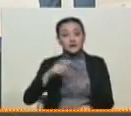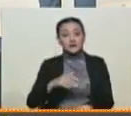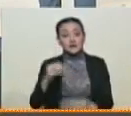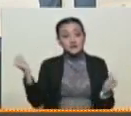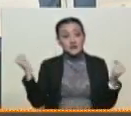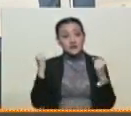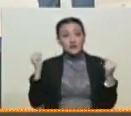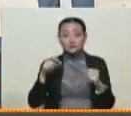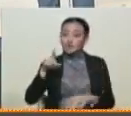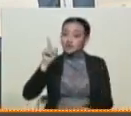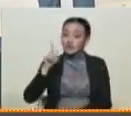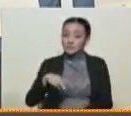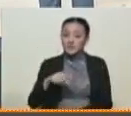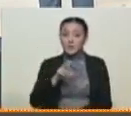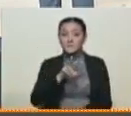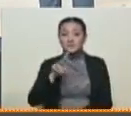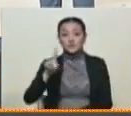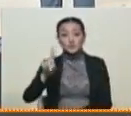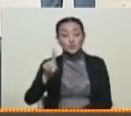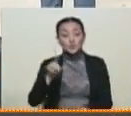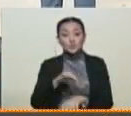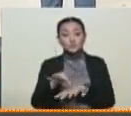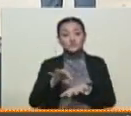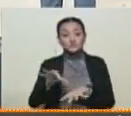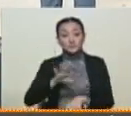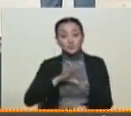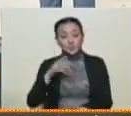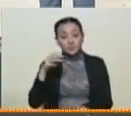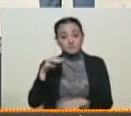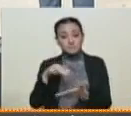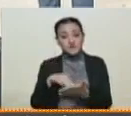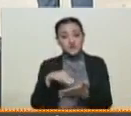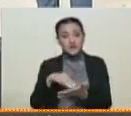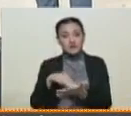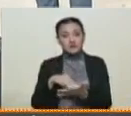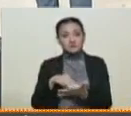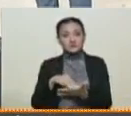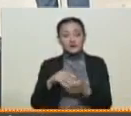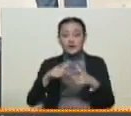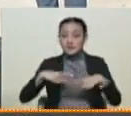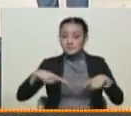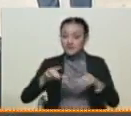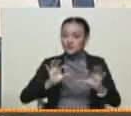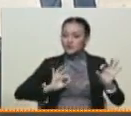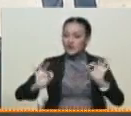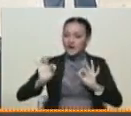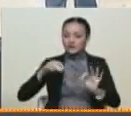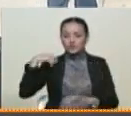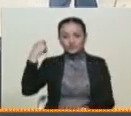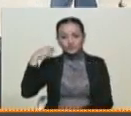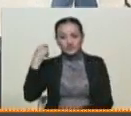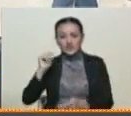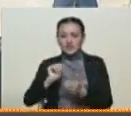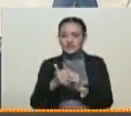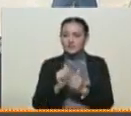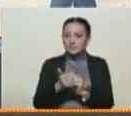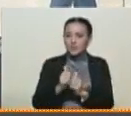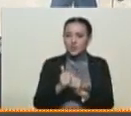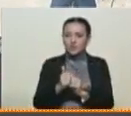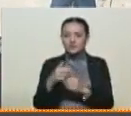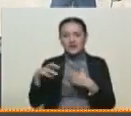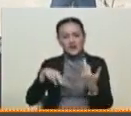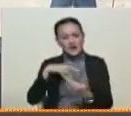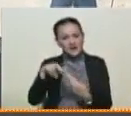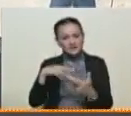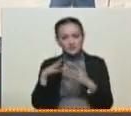gimnasio vertical en los 21 municipios de Miranda, para que se abran espacios para el teatro, para el cine, para el deporte, para la